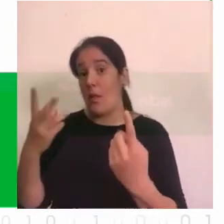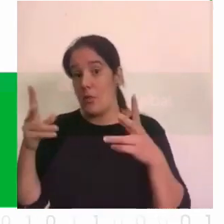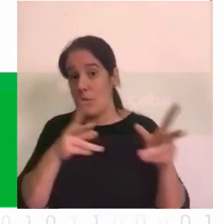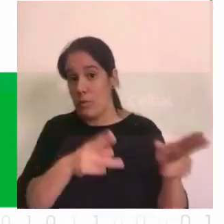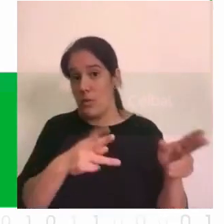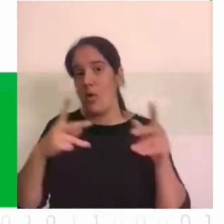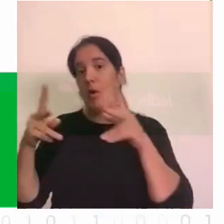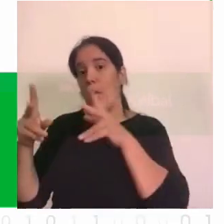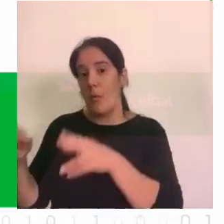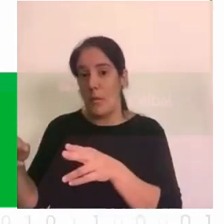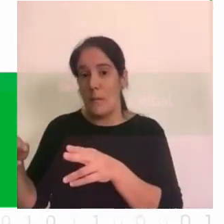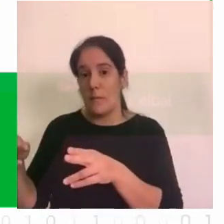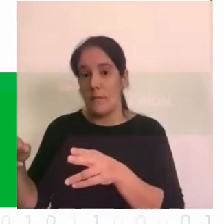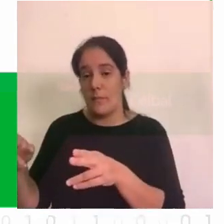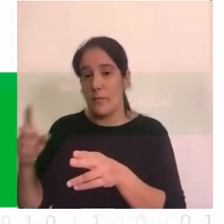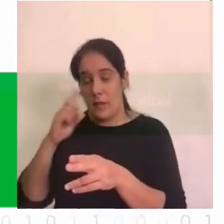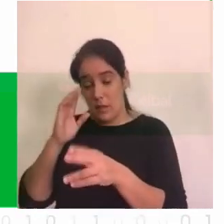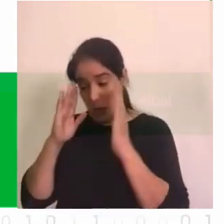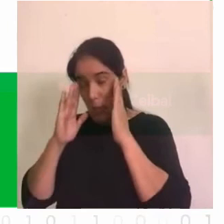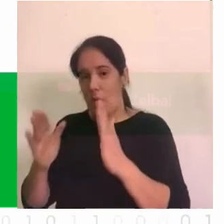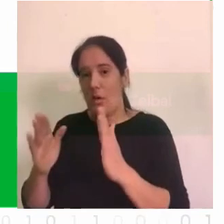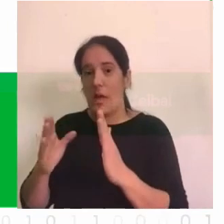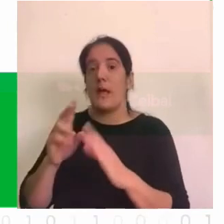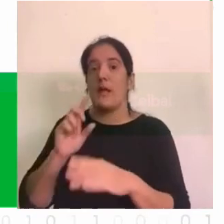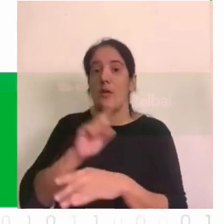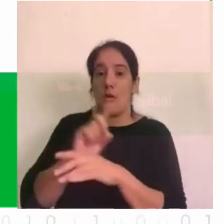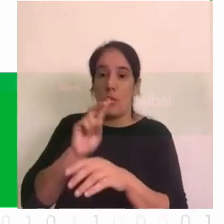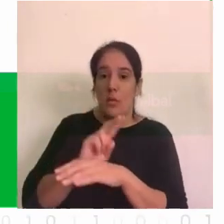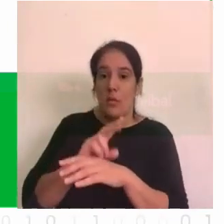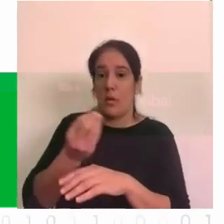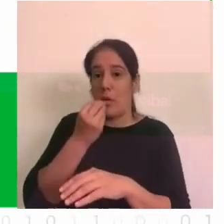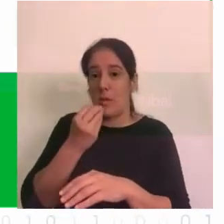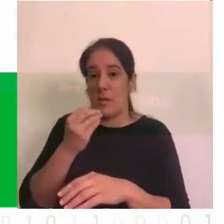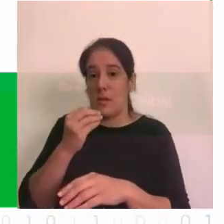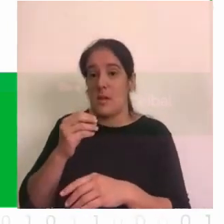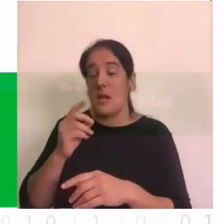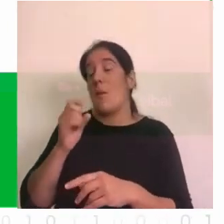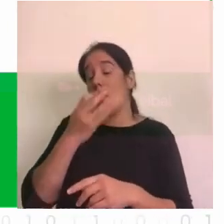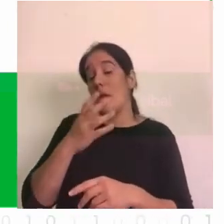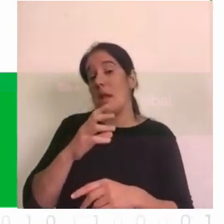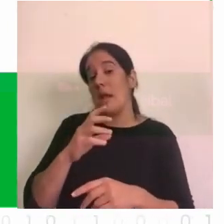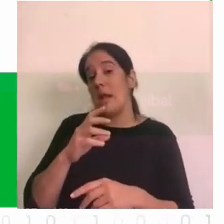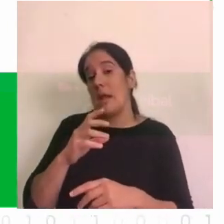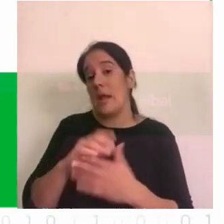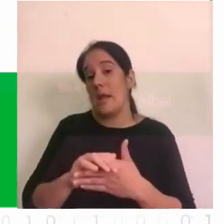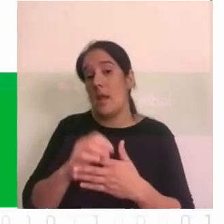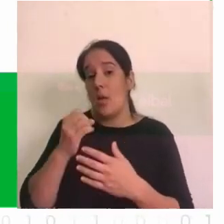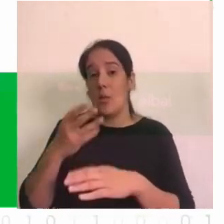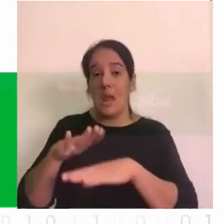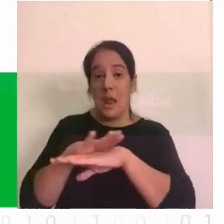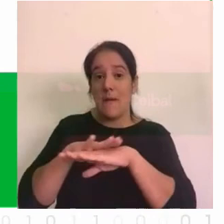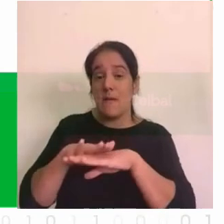es efectivamente medida, porque en la ola 3 se dejó de preguntar, es que básicamente los niños que padecen